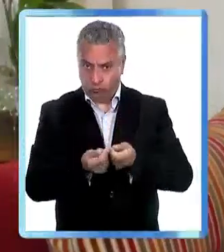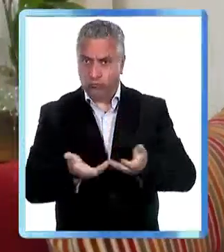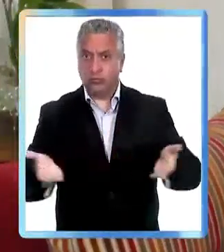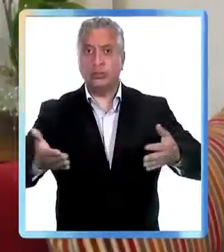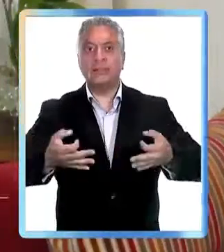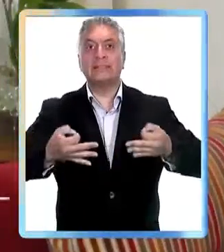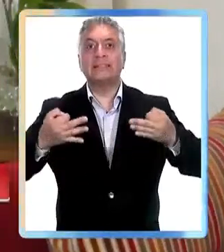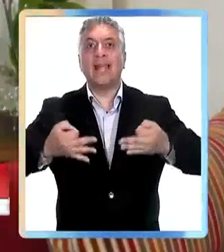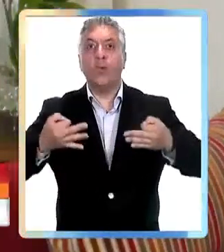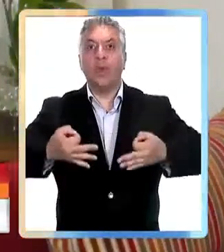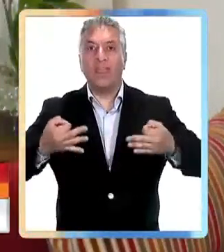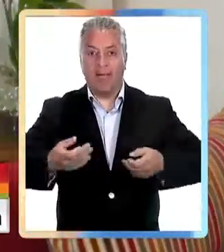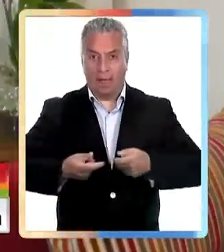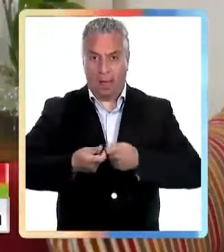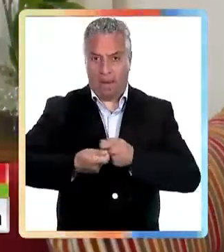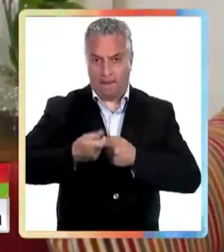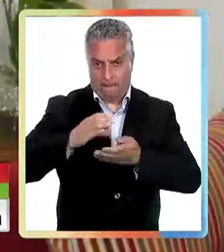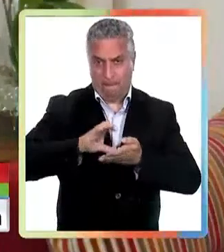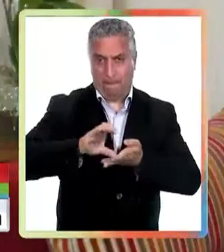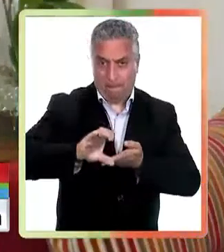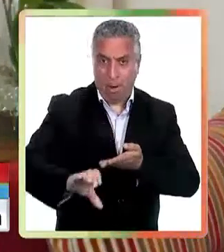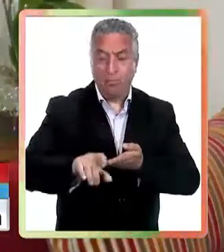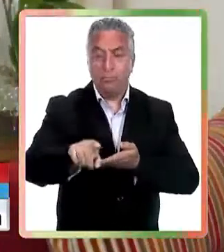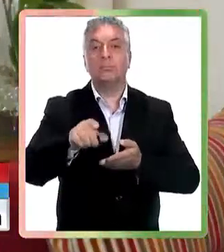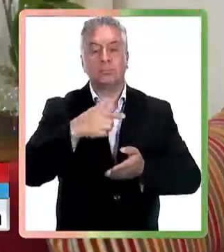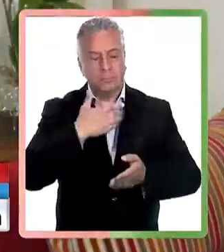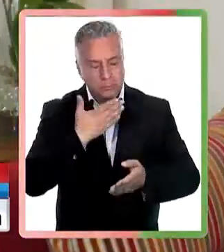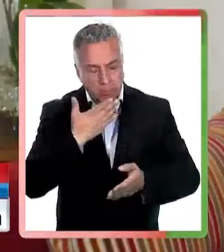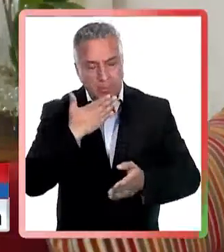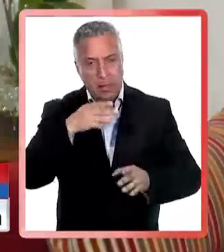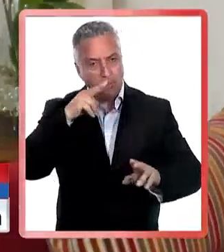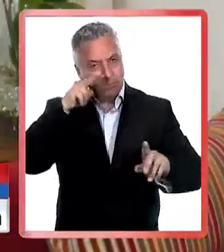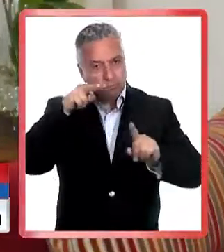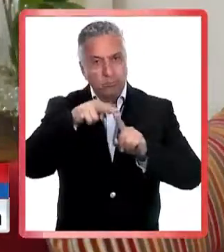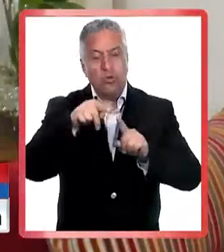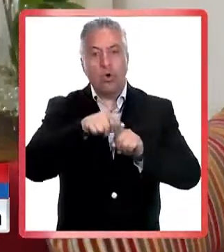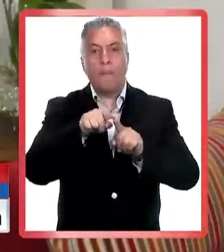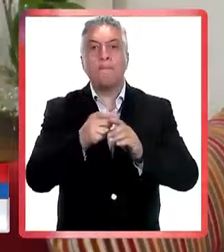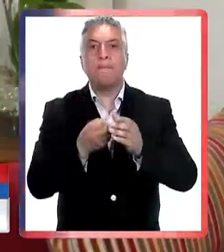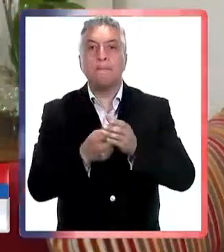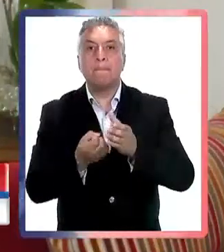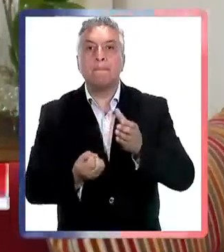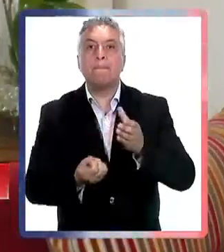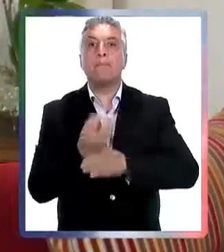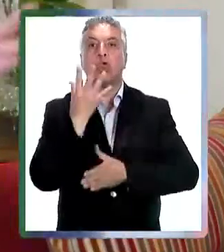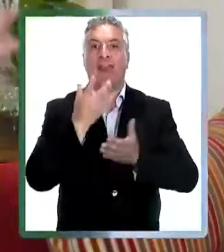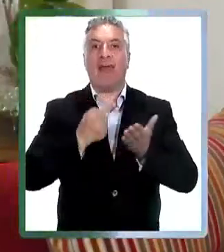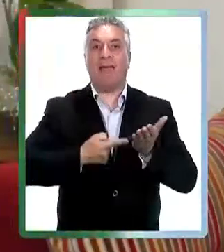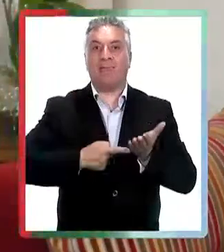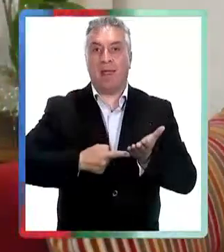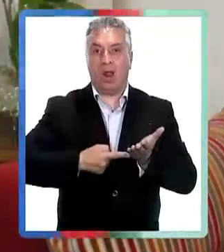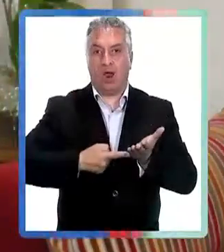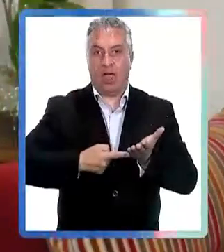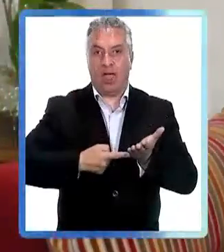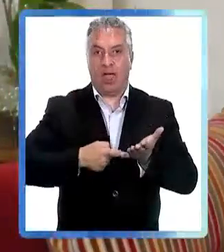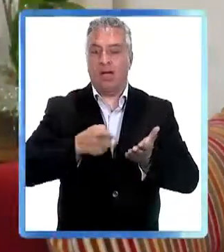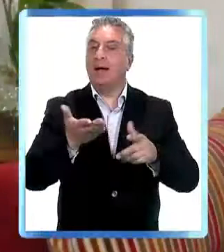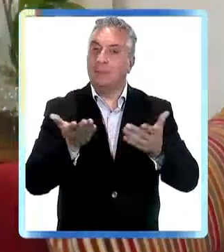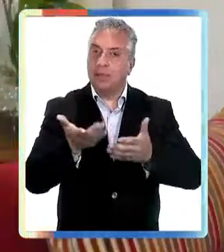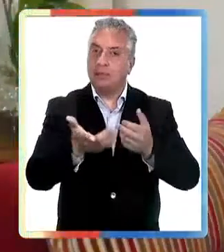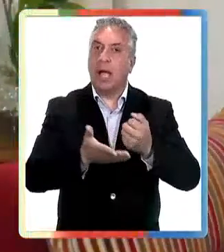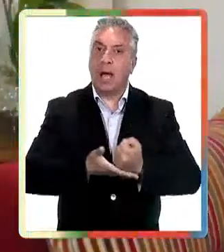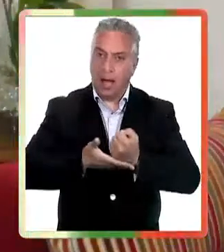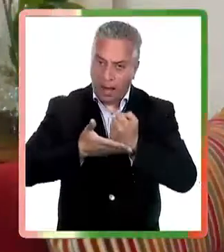a seguridad justamente persigue modernizarse en términos de tecnología que permita